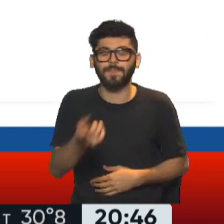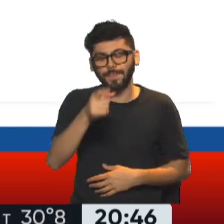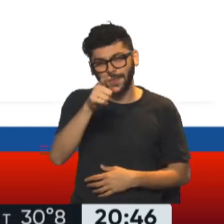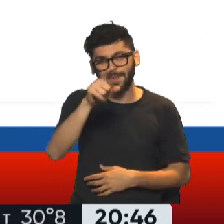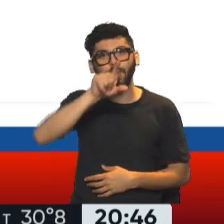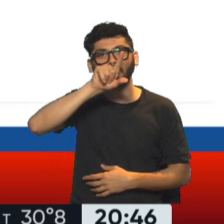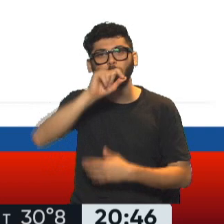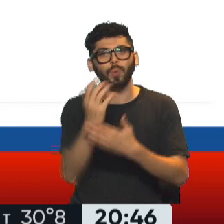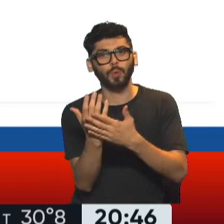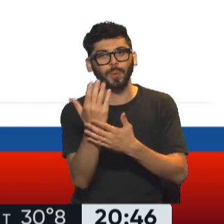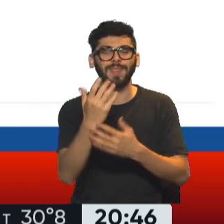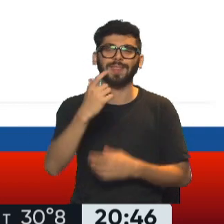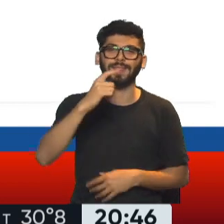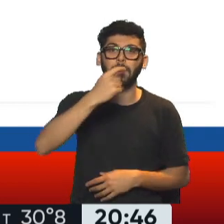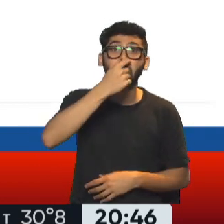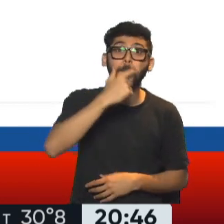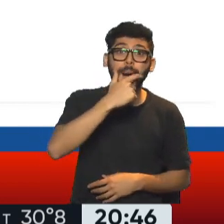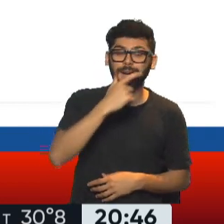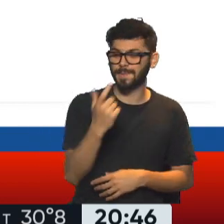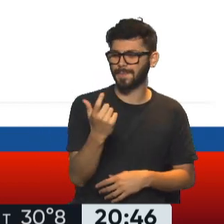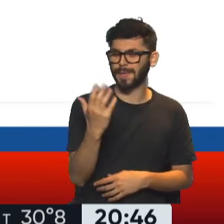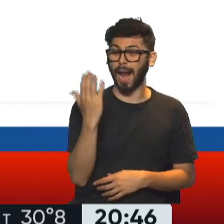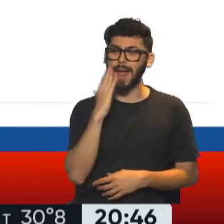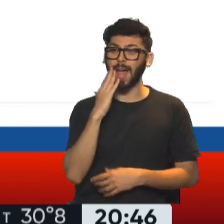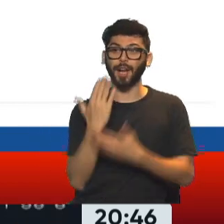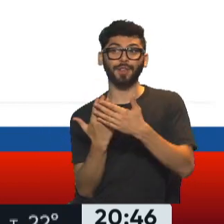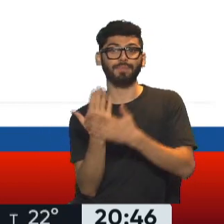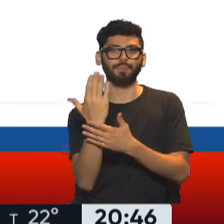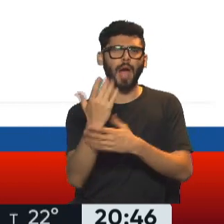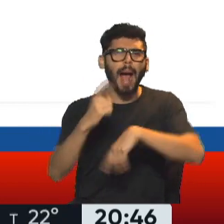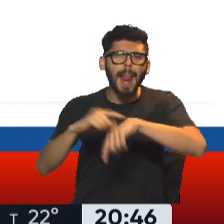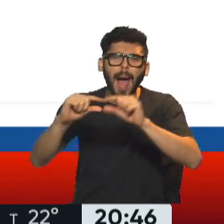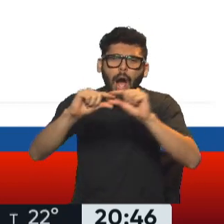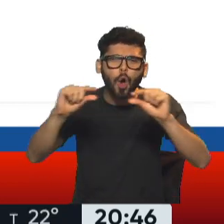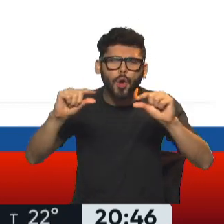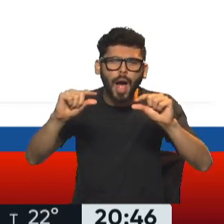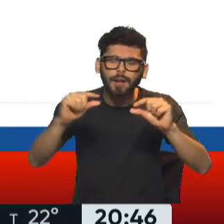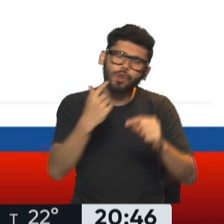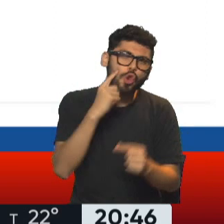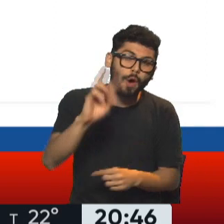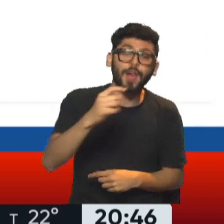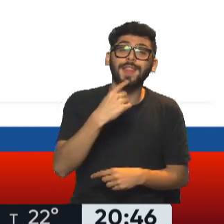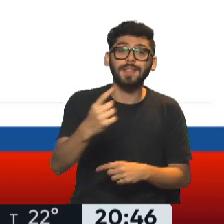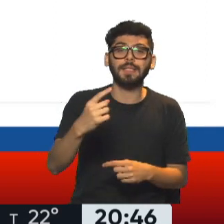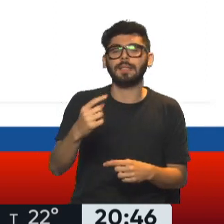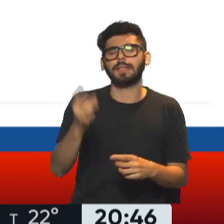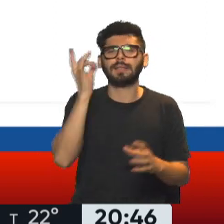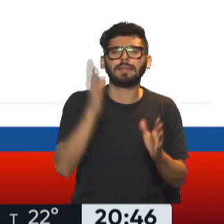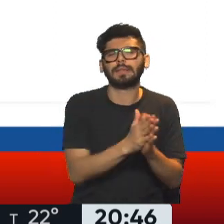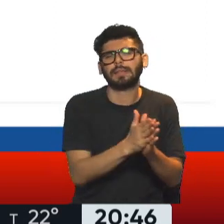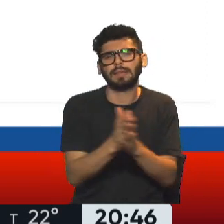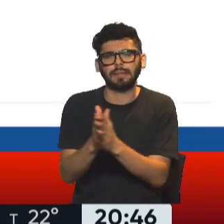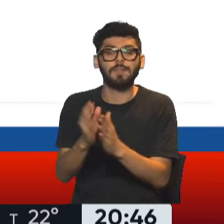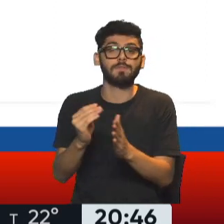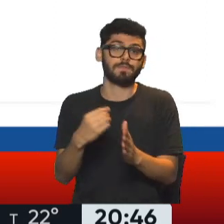Mauricio Macri por la tarde. Publicó este tuit, no alcanzo a verlo ahora. Mis disculpas por lo que pasó hoy al bajar